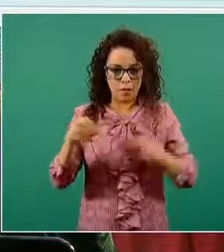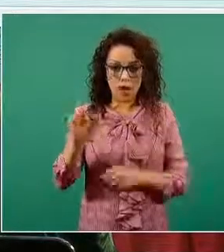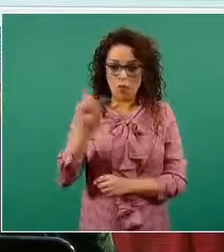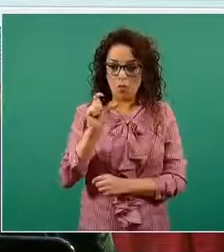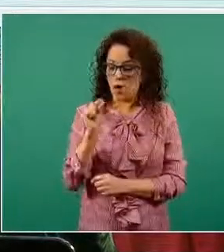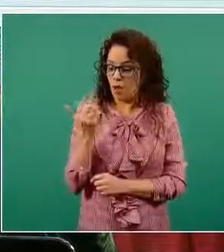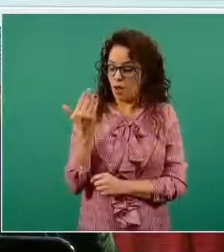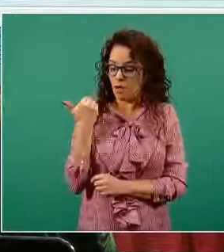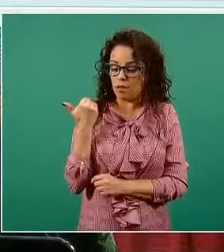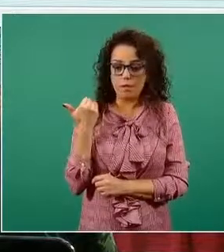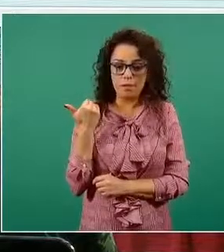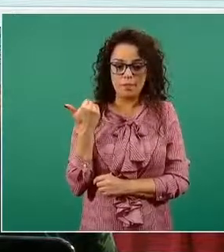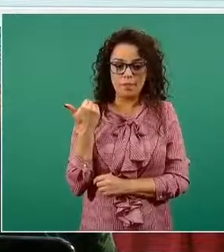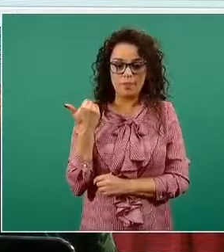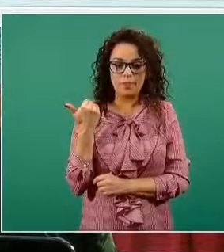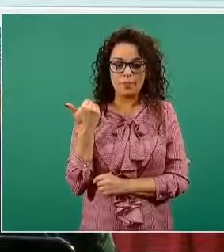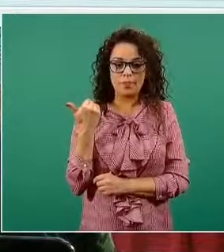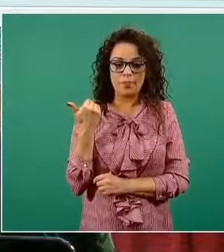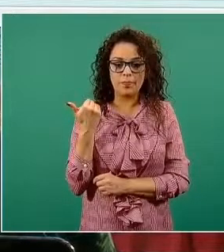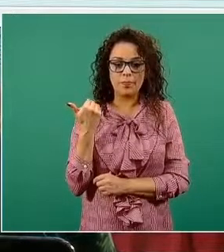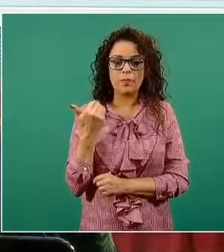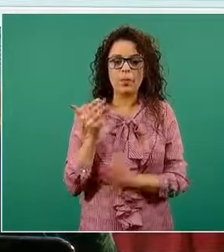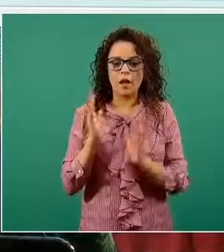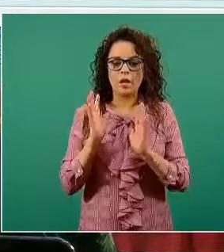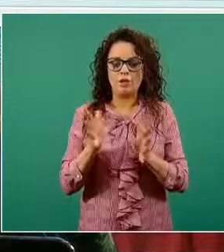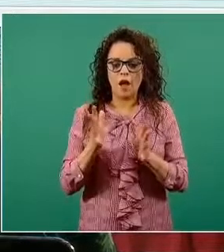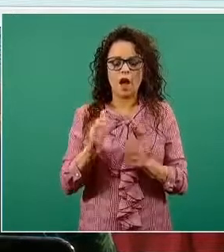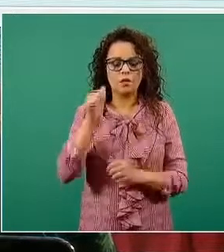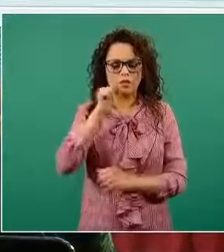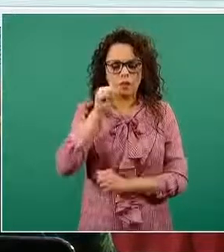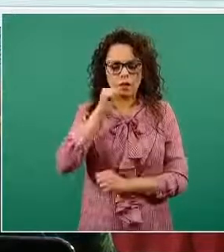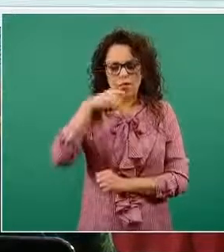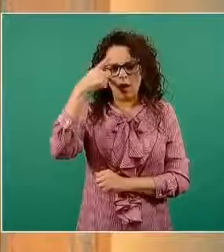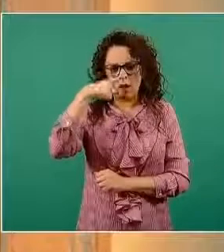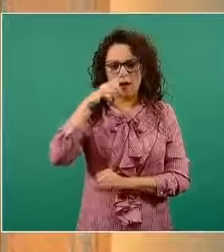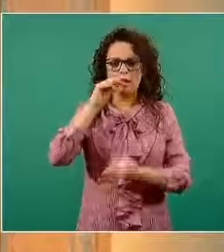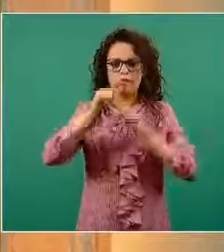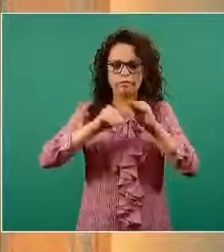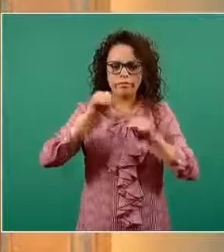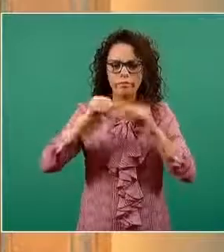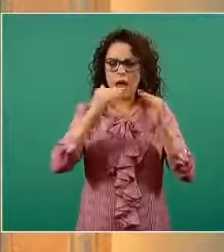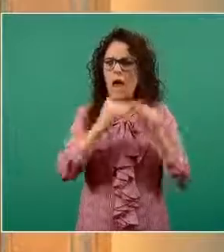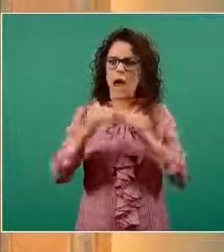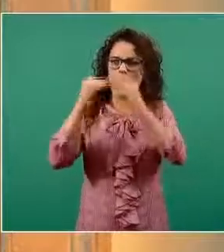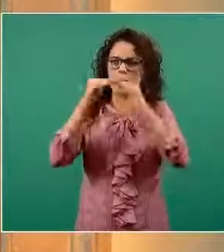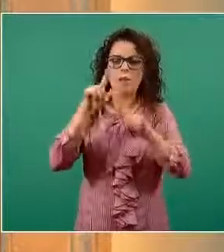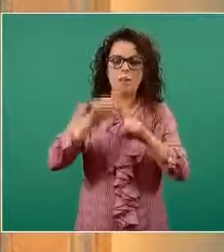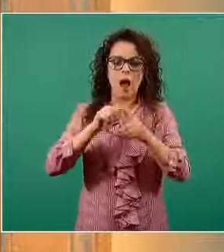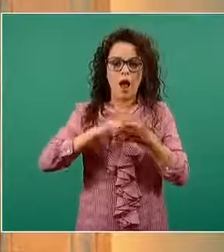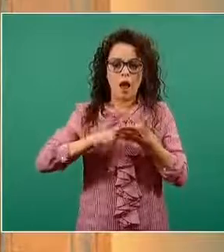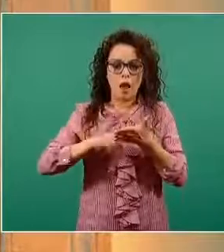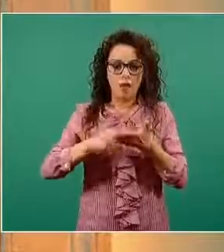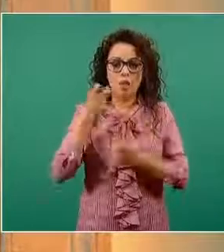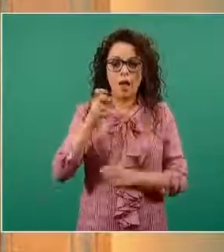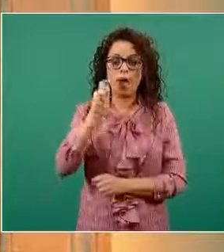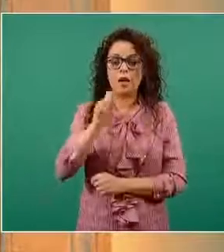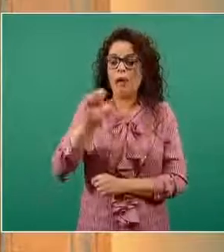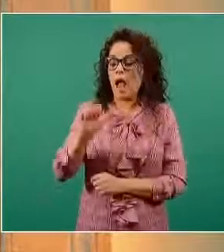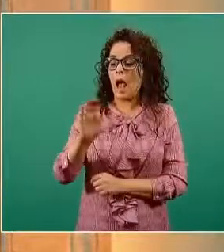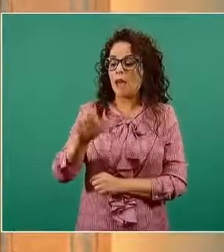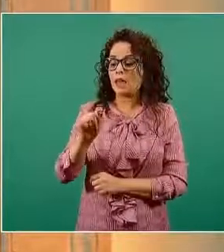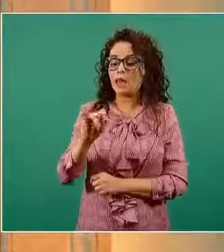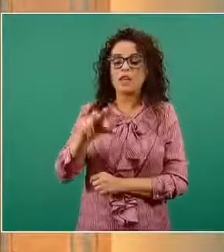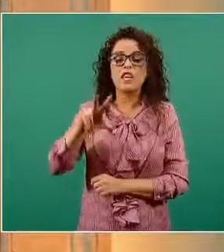es el número que comunicamos también y actualizamos todas las noches en la parte superior de color verde, que son justo los casos activos estimados, es